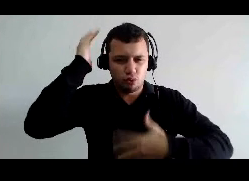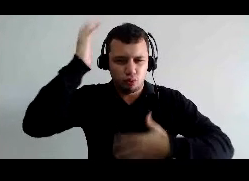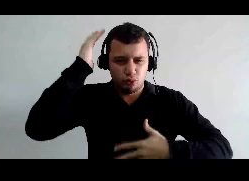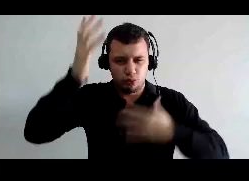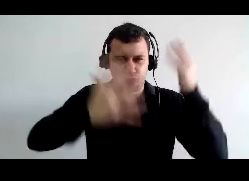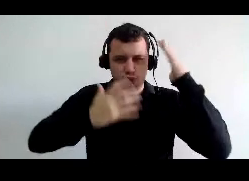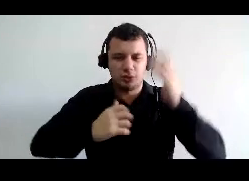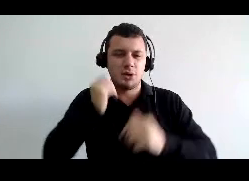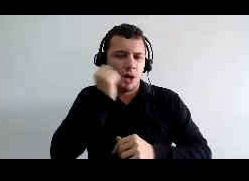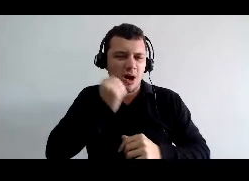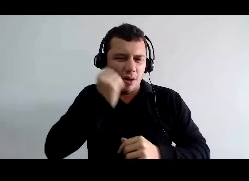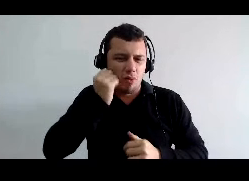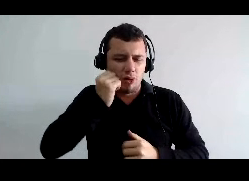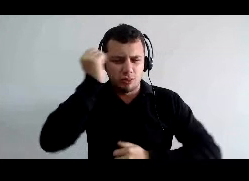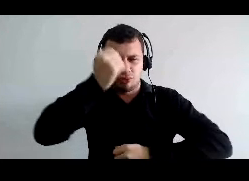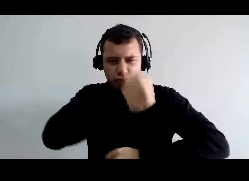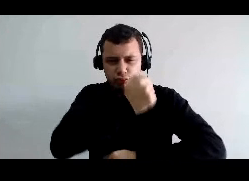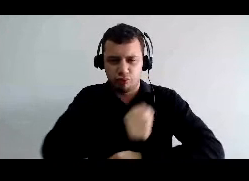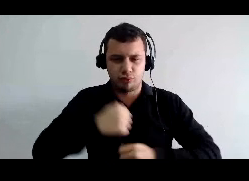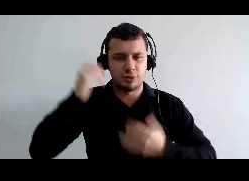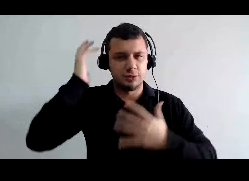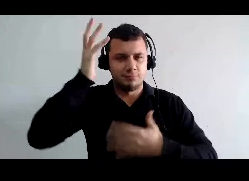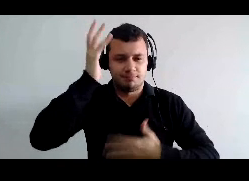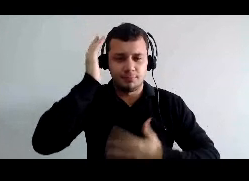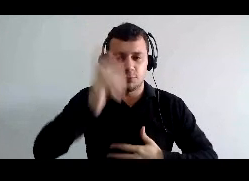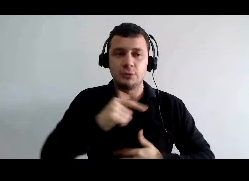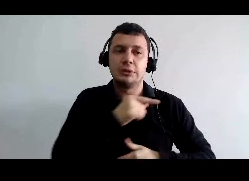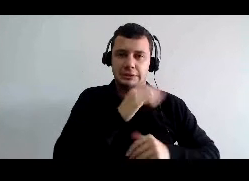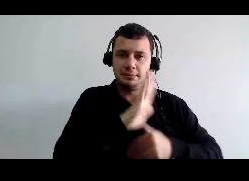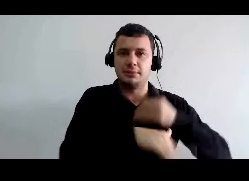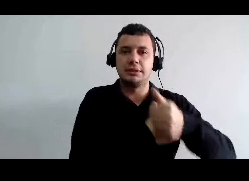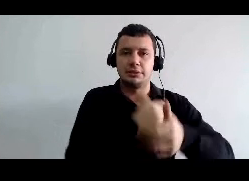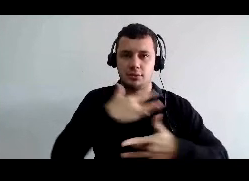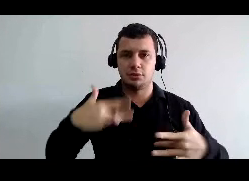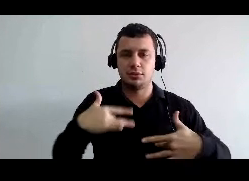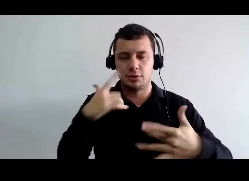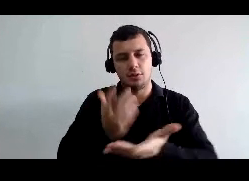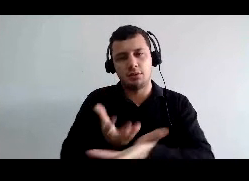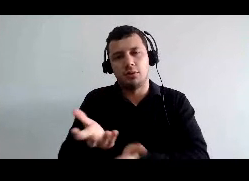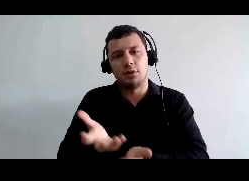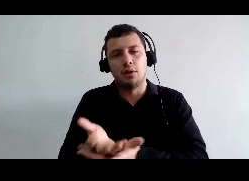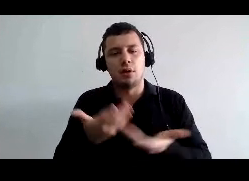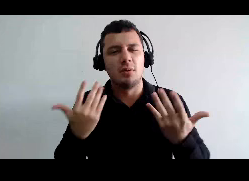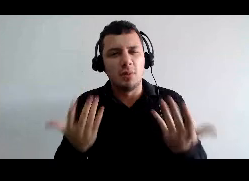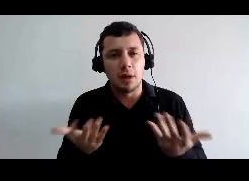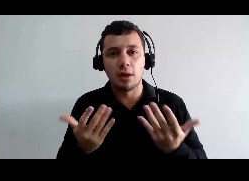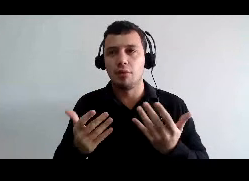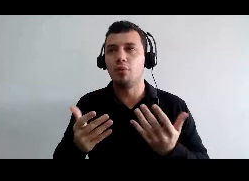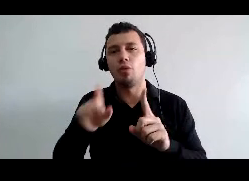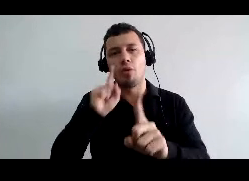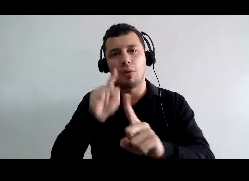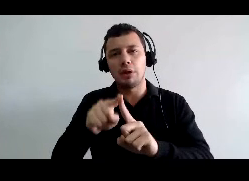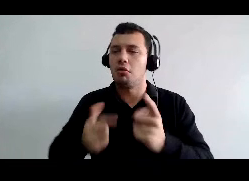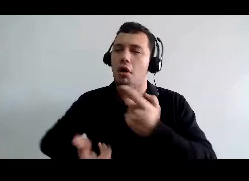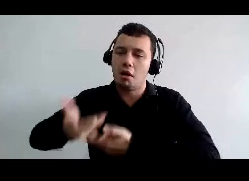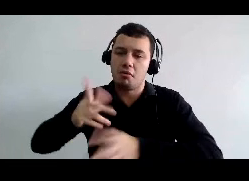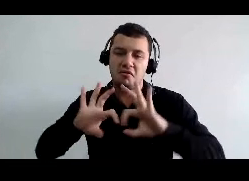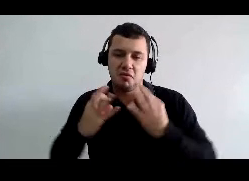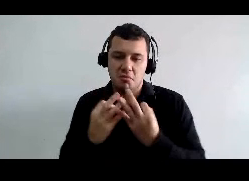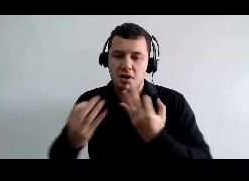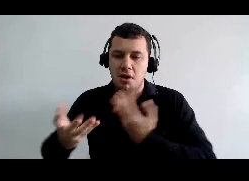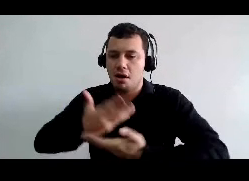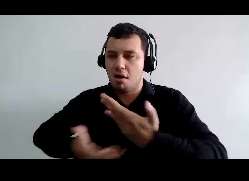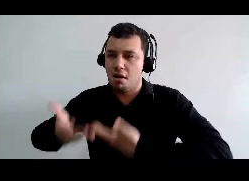recomienda ahí el ministerio, para poder departir con toda su familia. Esto es importante